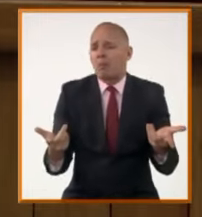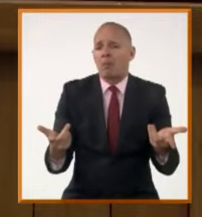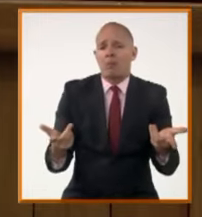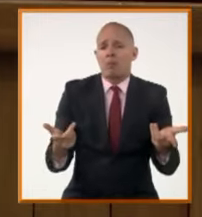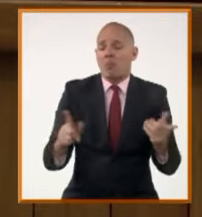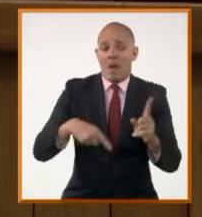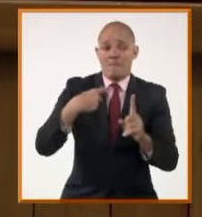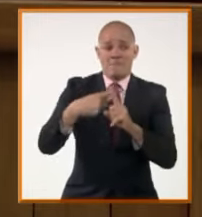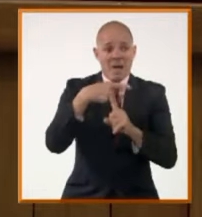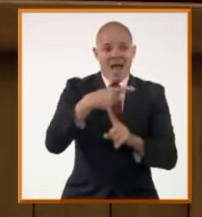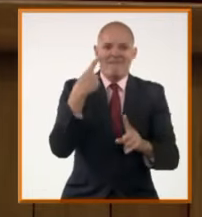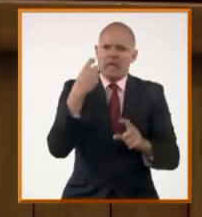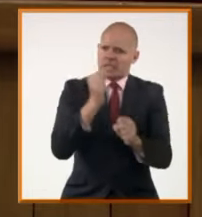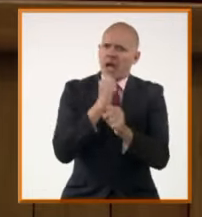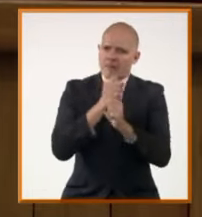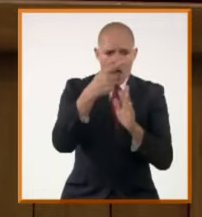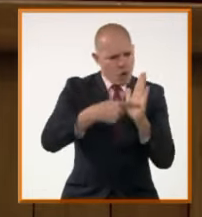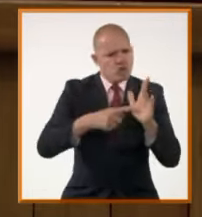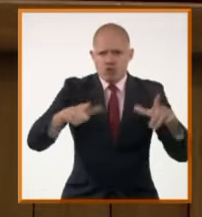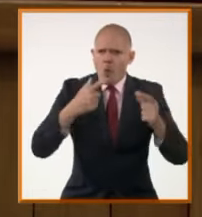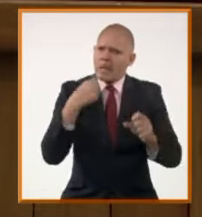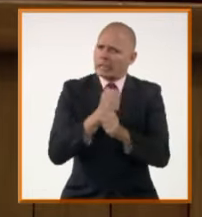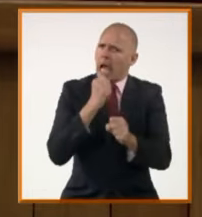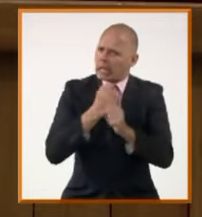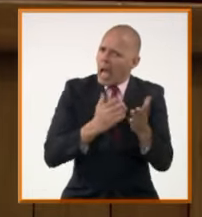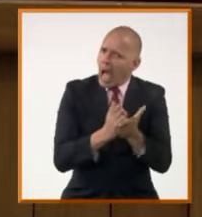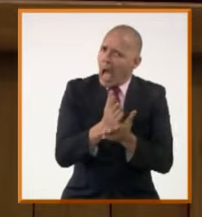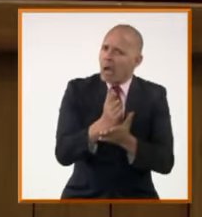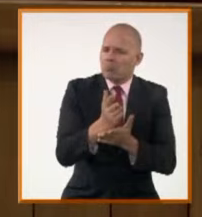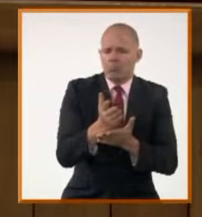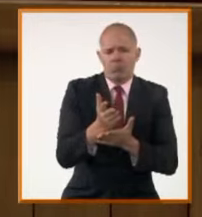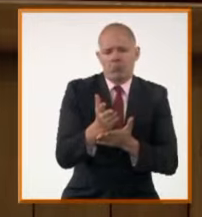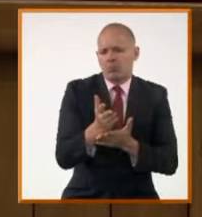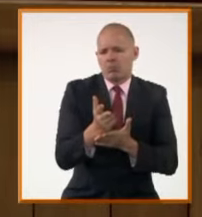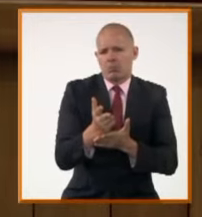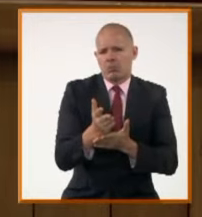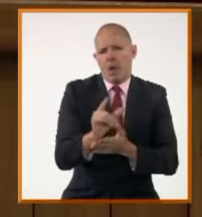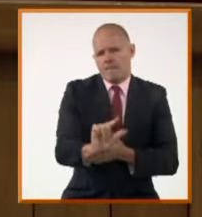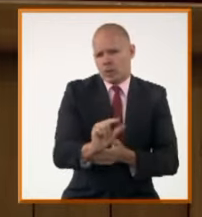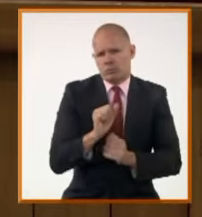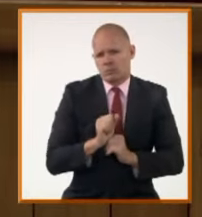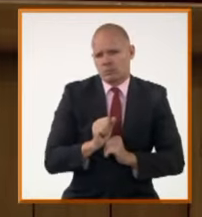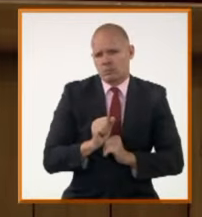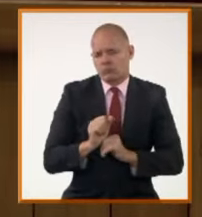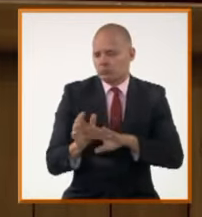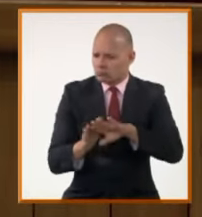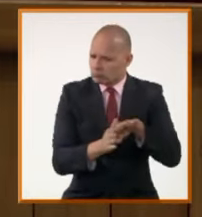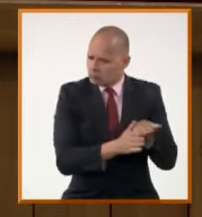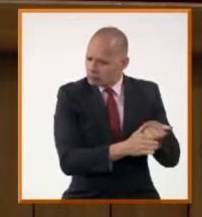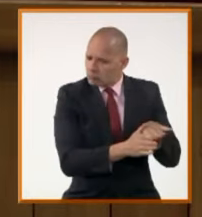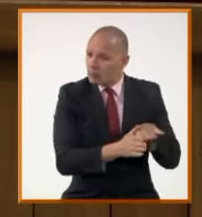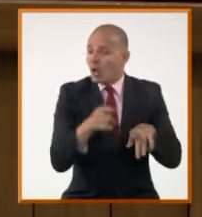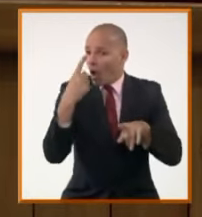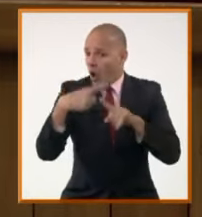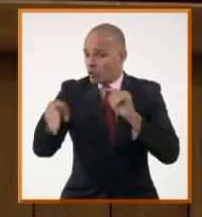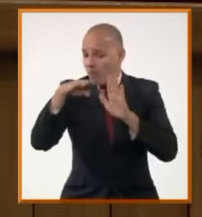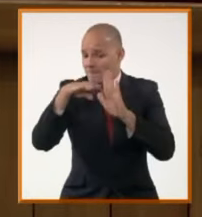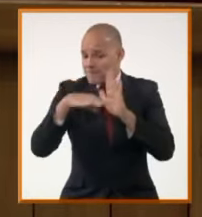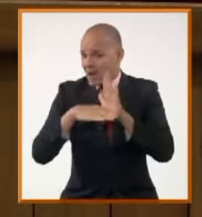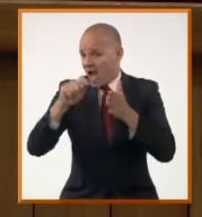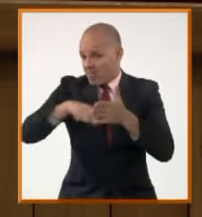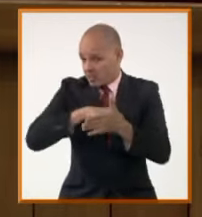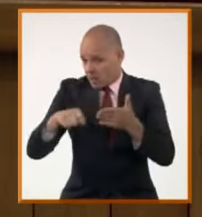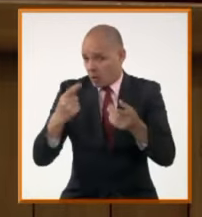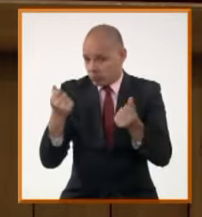desempeño. Por otra parte, ha avanzado el programa de implementación del Plan Nacional de Desarrollo